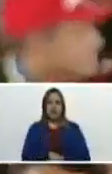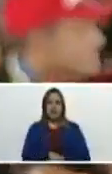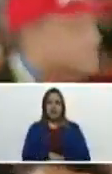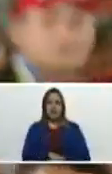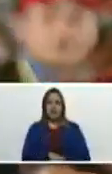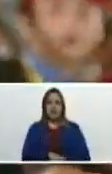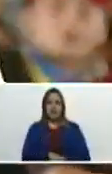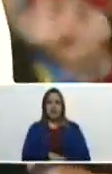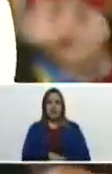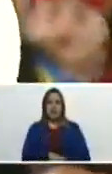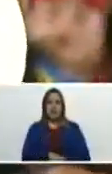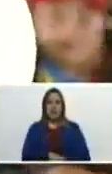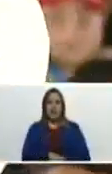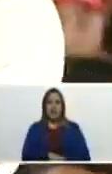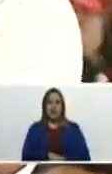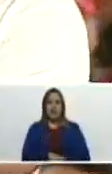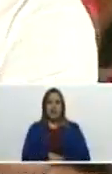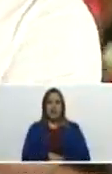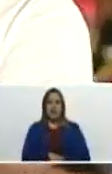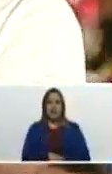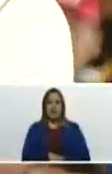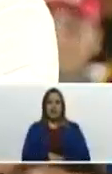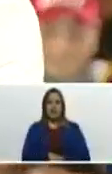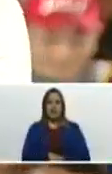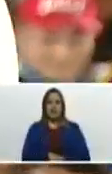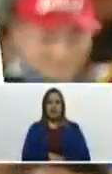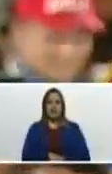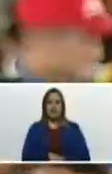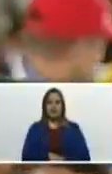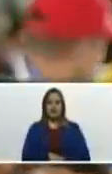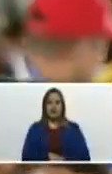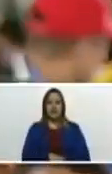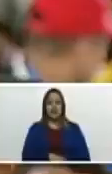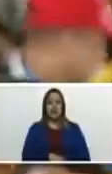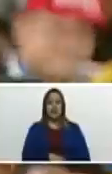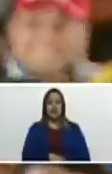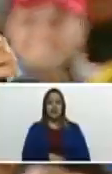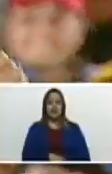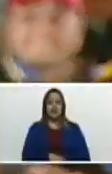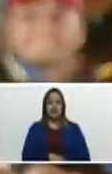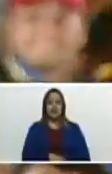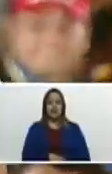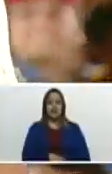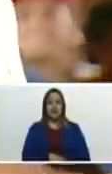Ya va. Porque además de eso, le pedimos el apoyo.